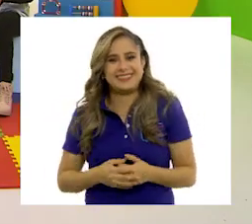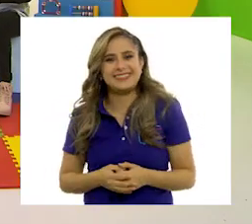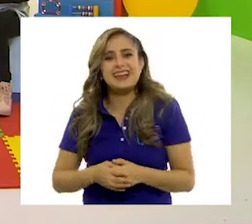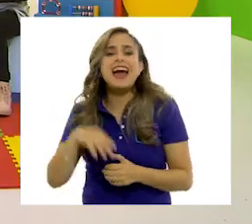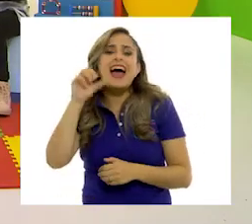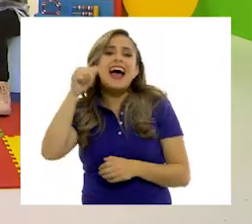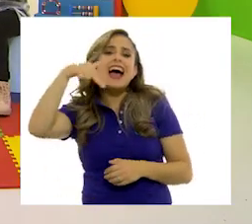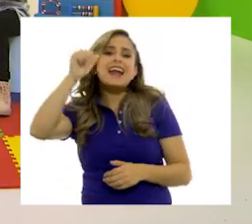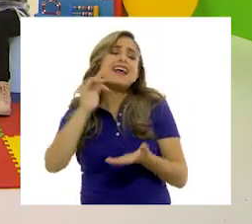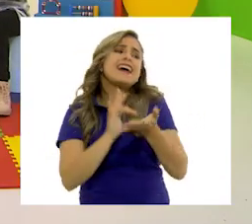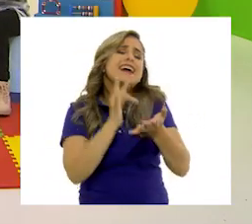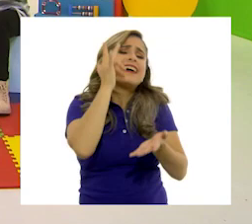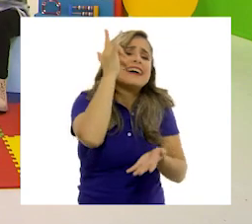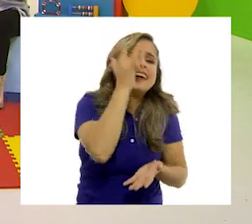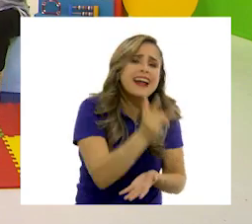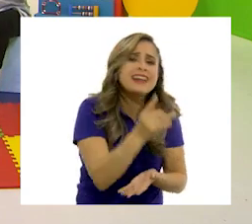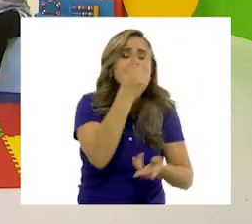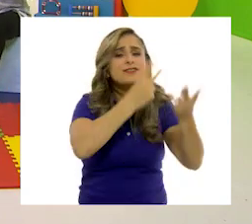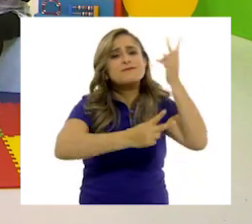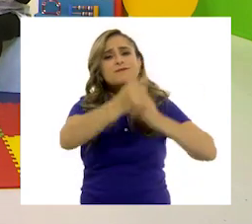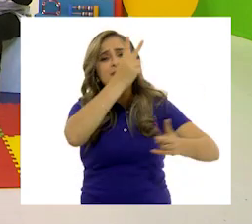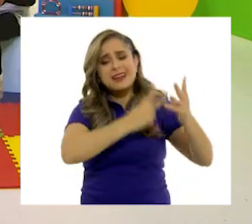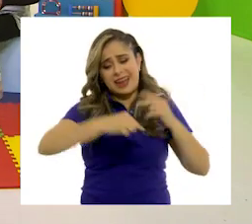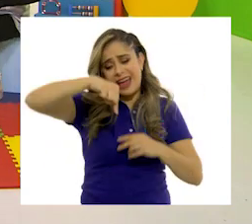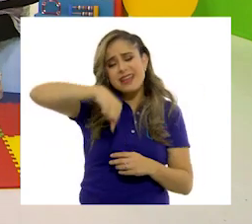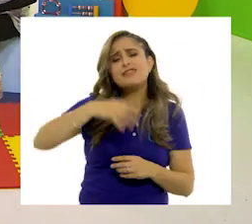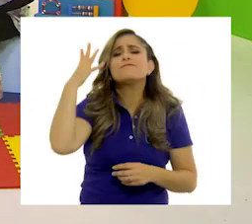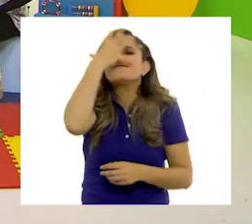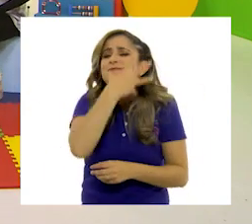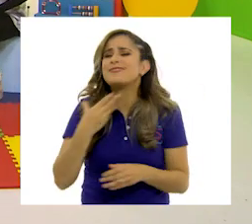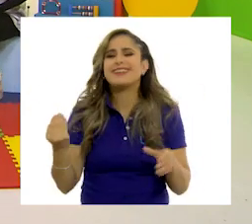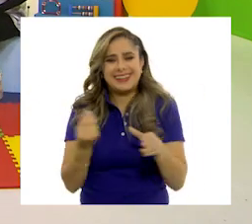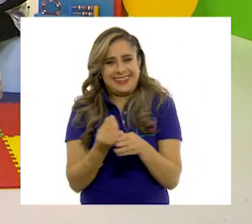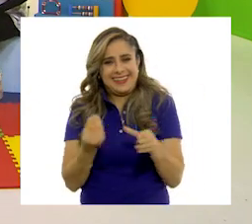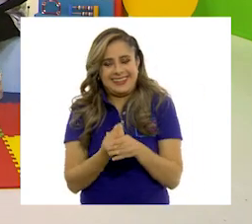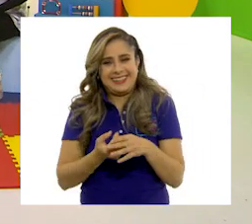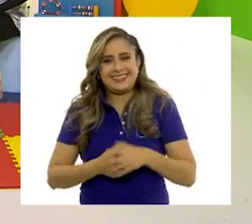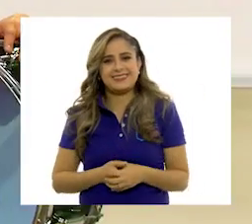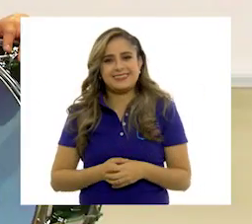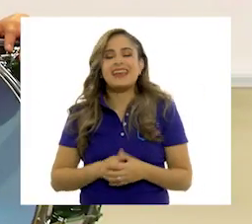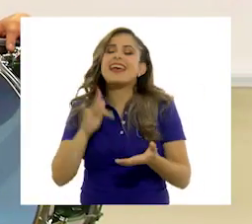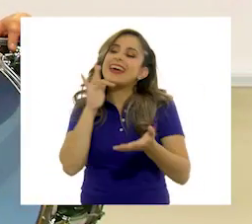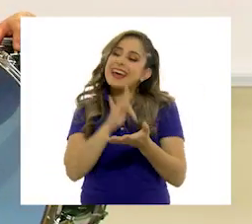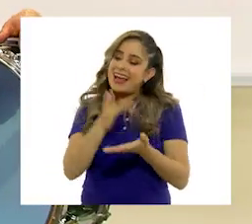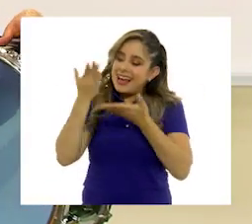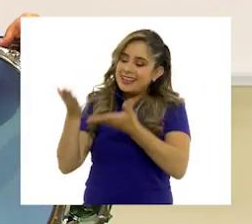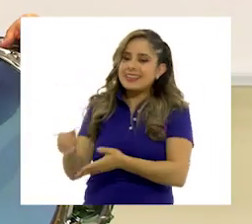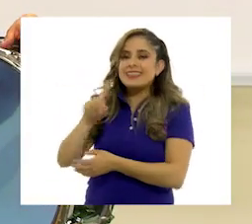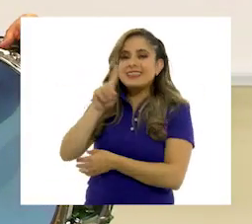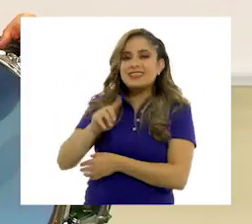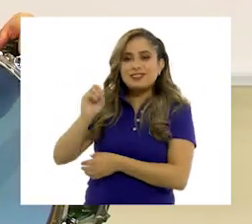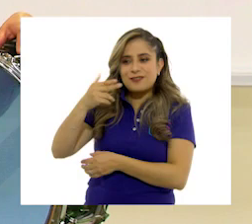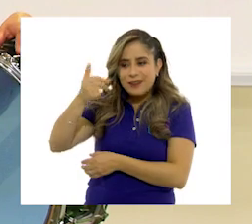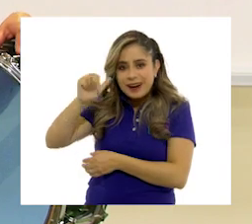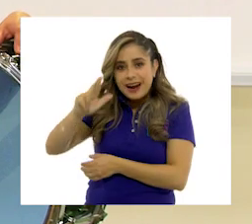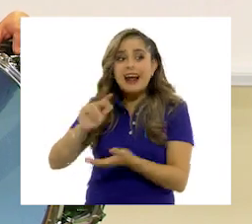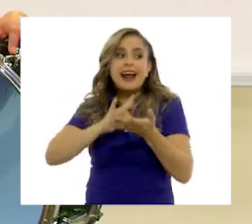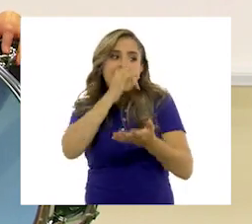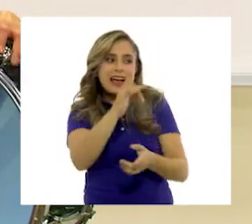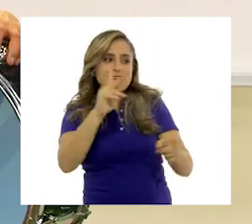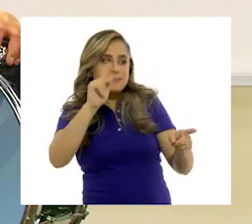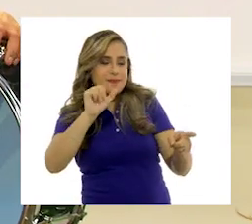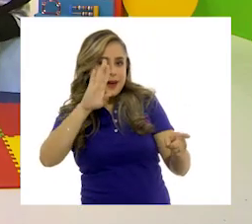Ana, muchísimas gracias por haber venido a esta hermosa sesión. Gracias a ti, Sohar, y gracias también a